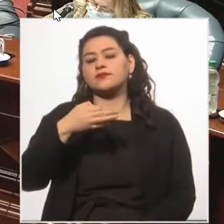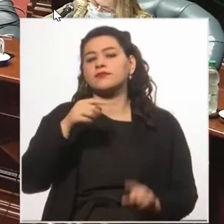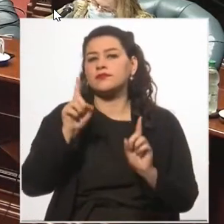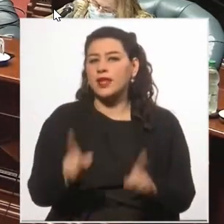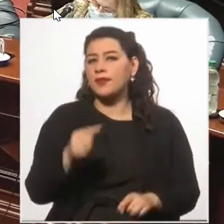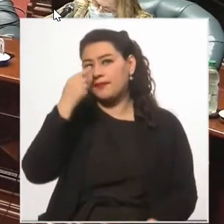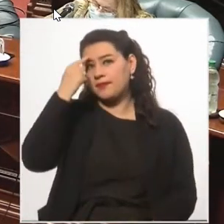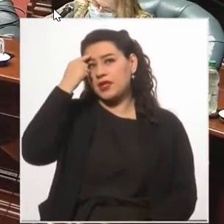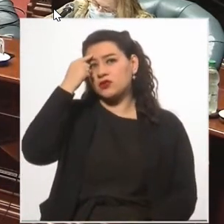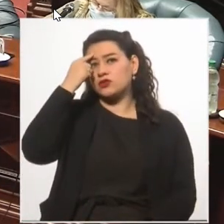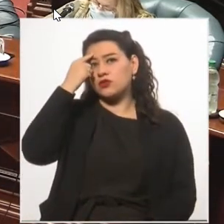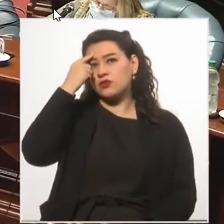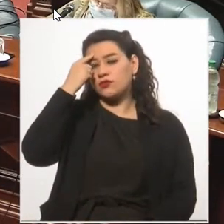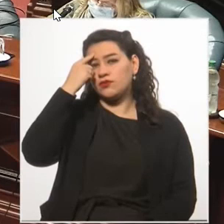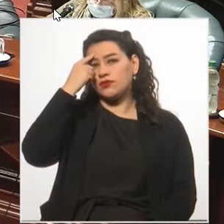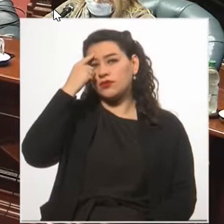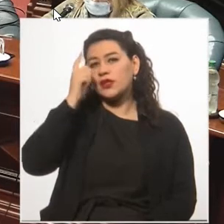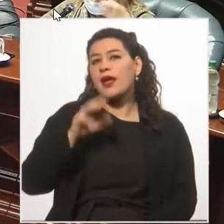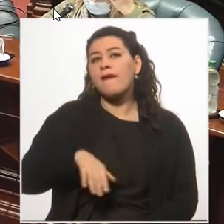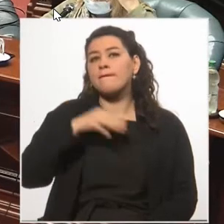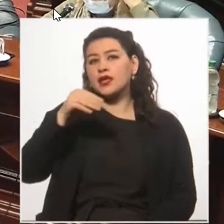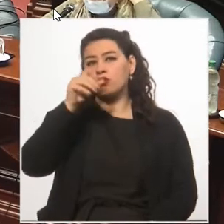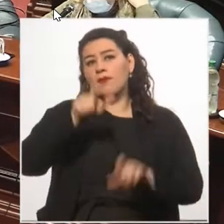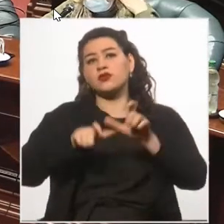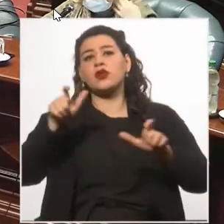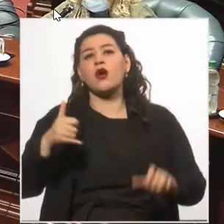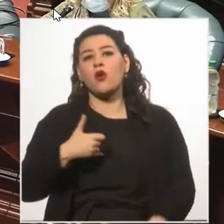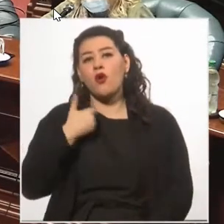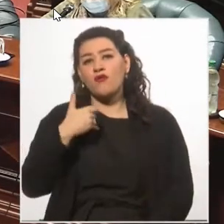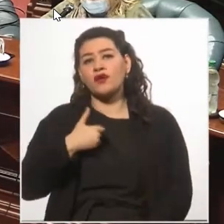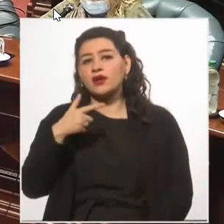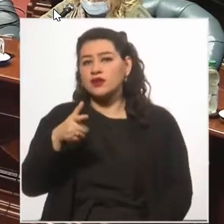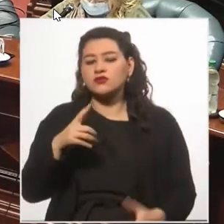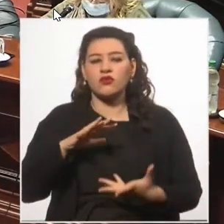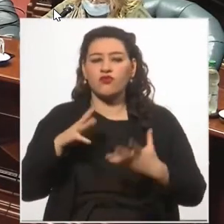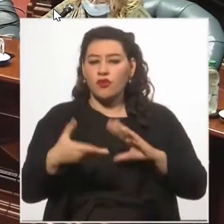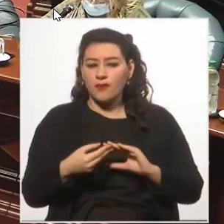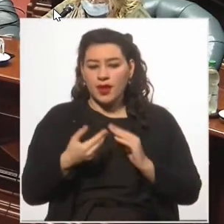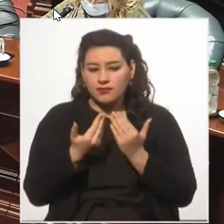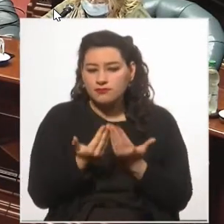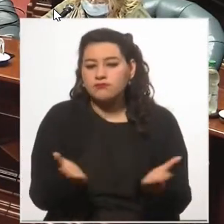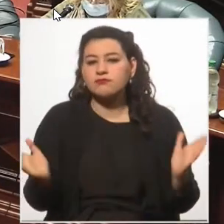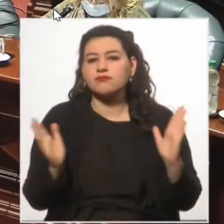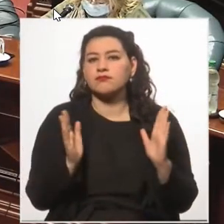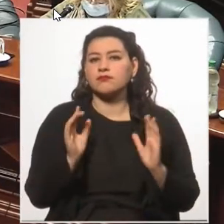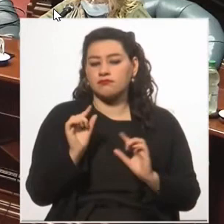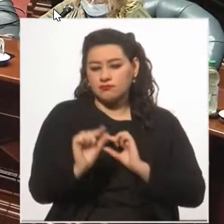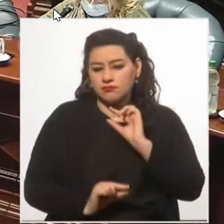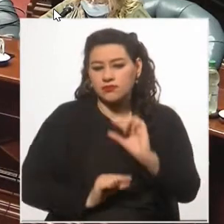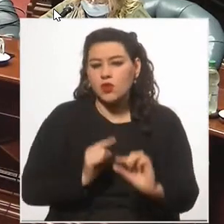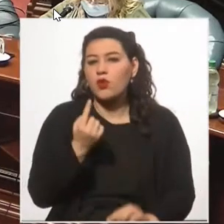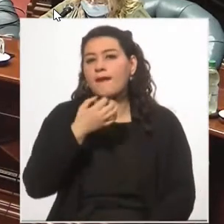Pienso también en el espíritu de la juventud, que es un terreno generoso donde la simiente de